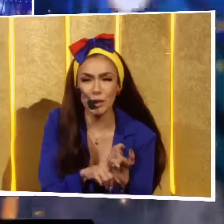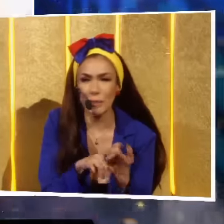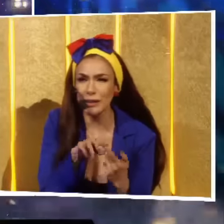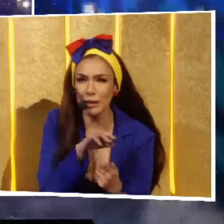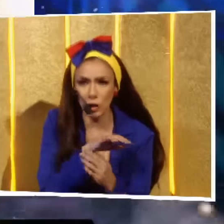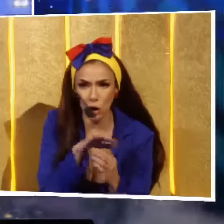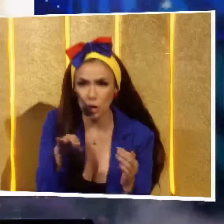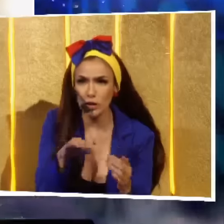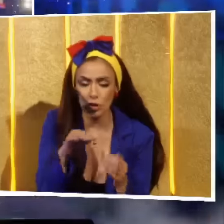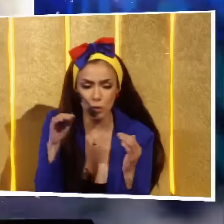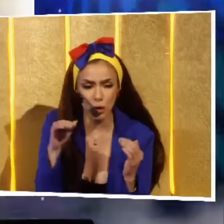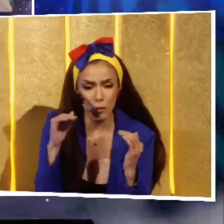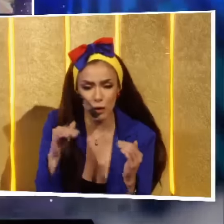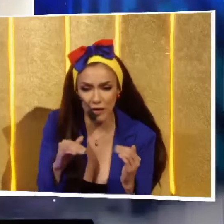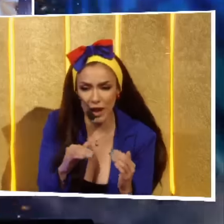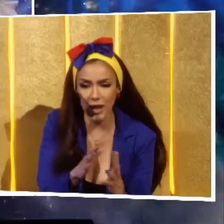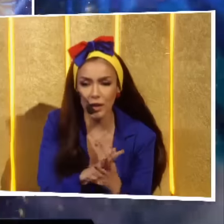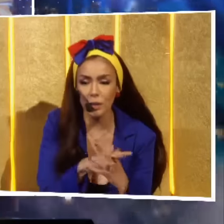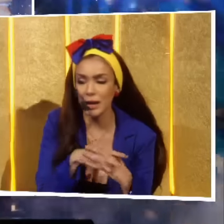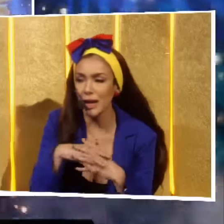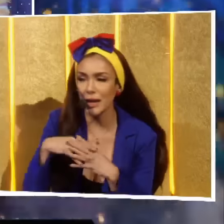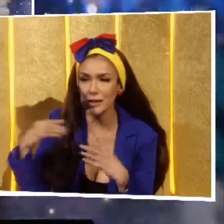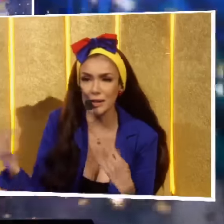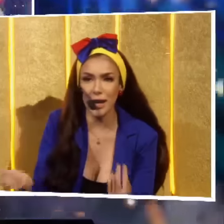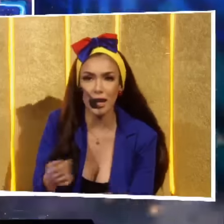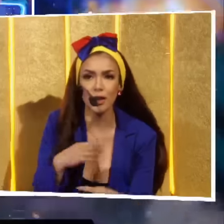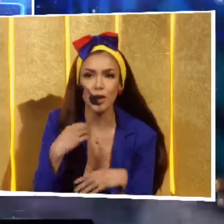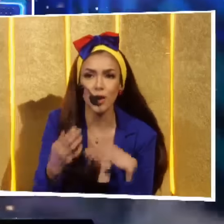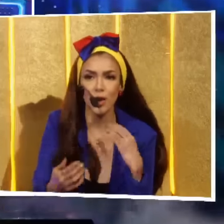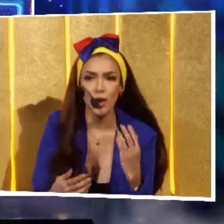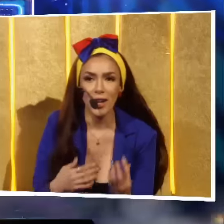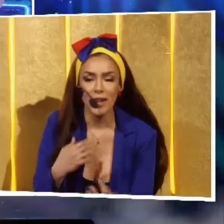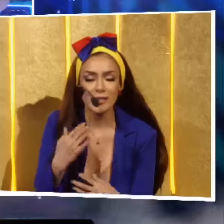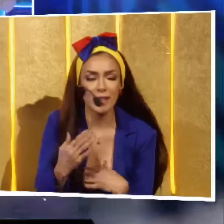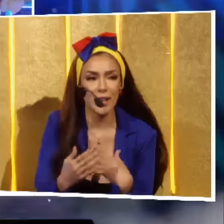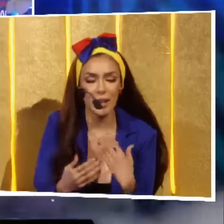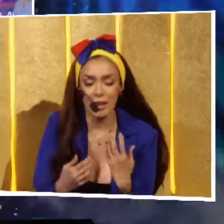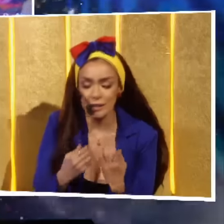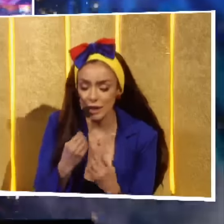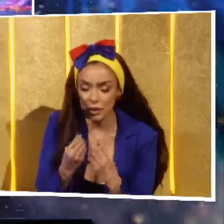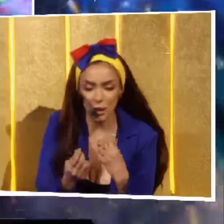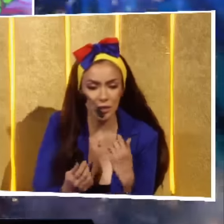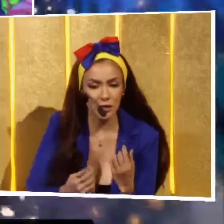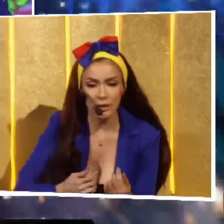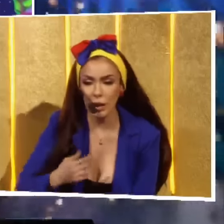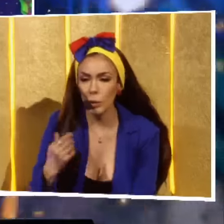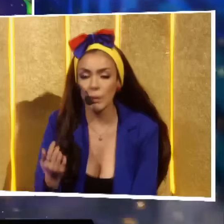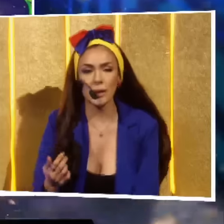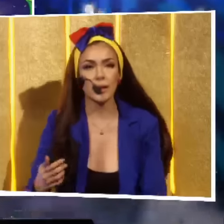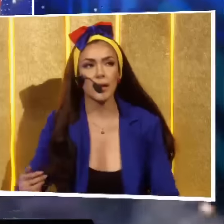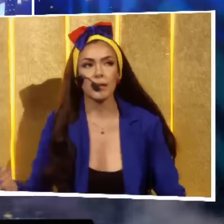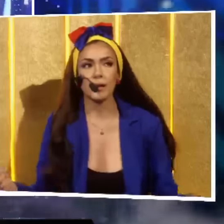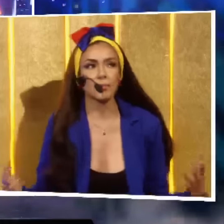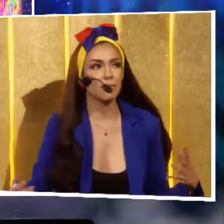Me encantó realmente todo. Lo hicieron muy, muy bien. Los vi acá ensayando. Es cierto que te falta obviamente